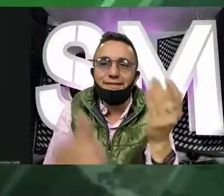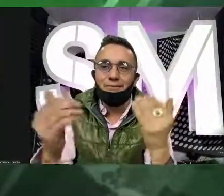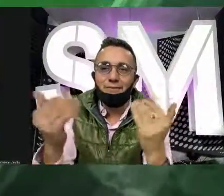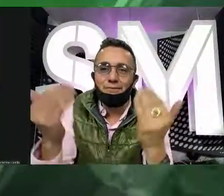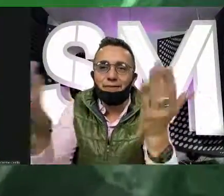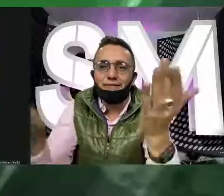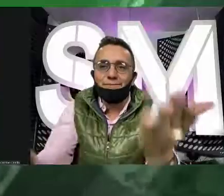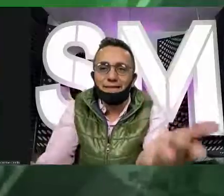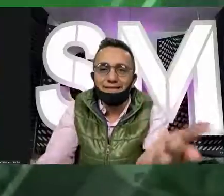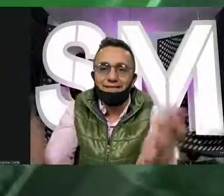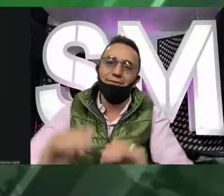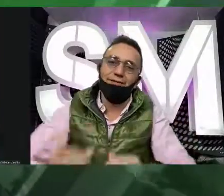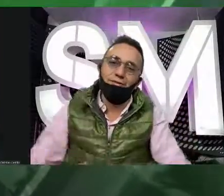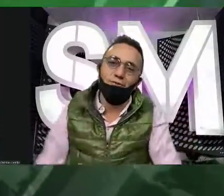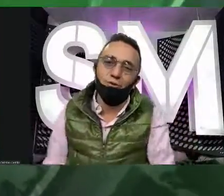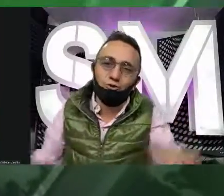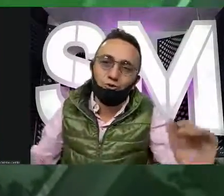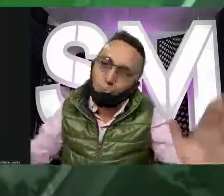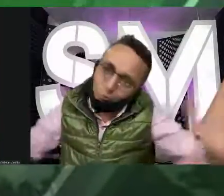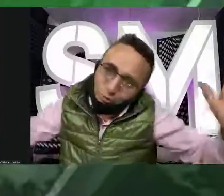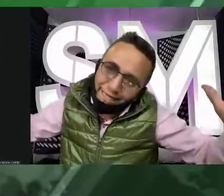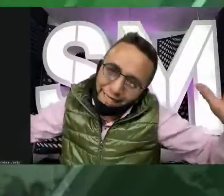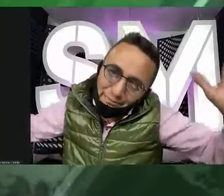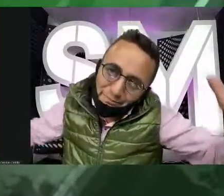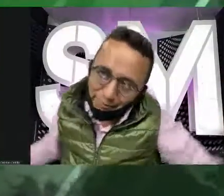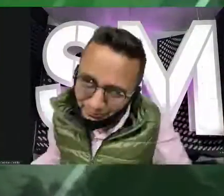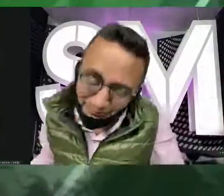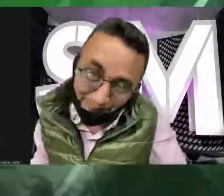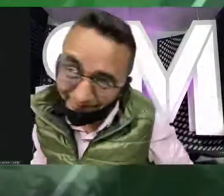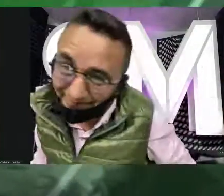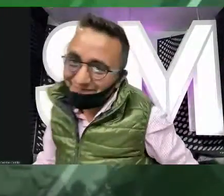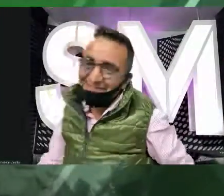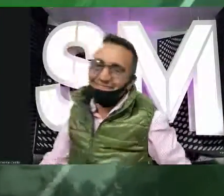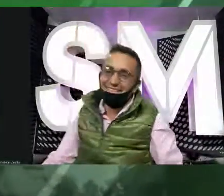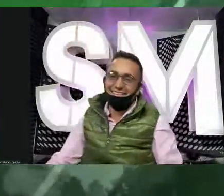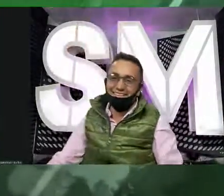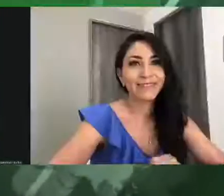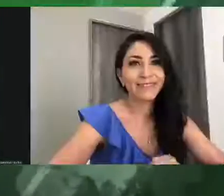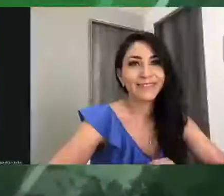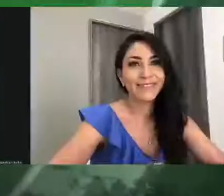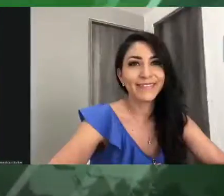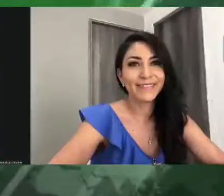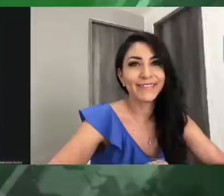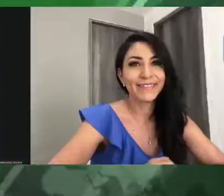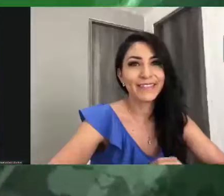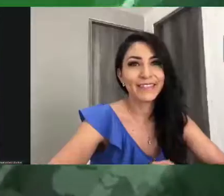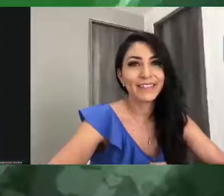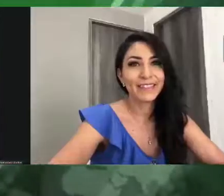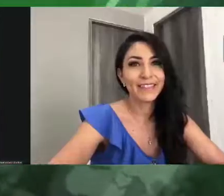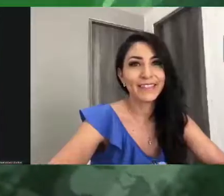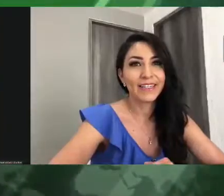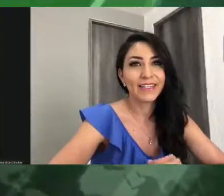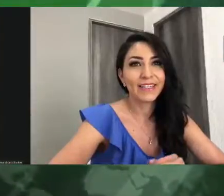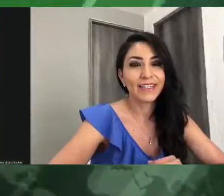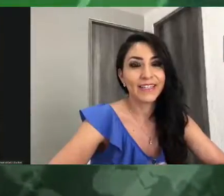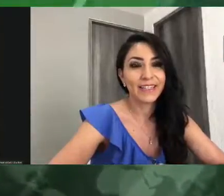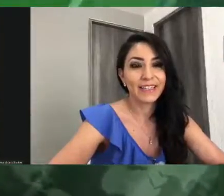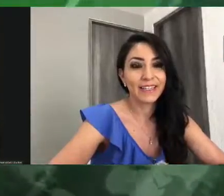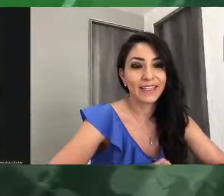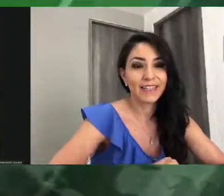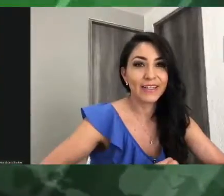que las cambie por despensa fuera de un Costco, por ejemplo. Nada tiene para comer, según el señor, pero